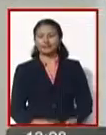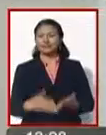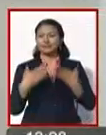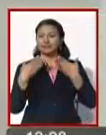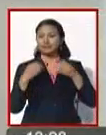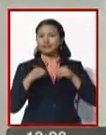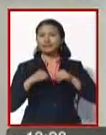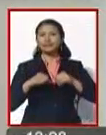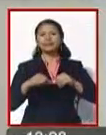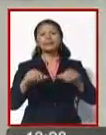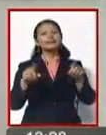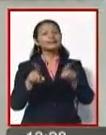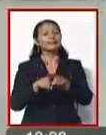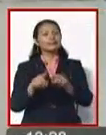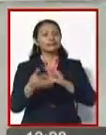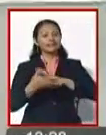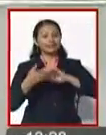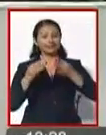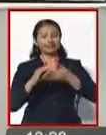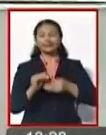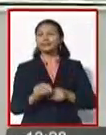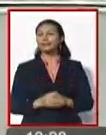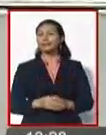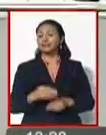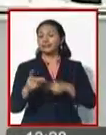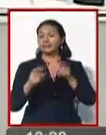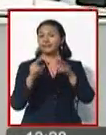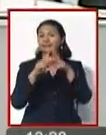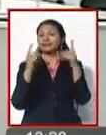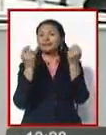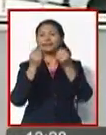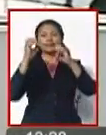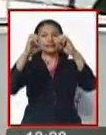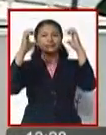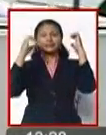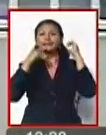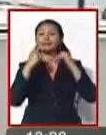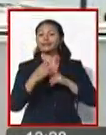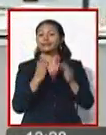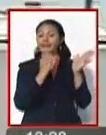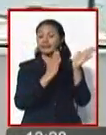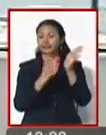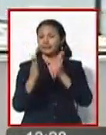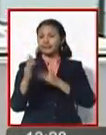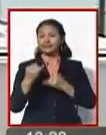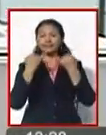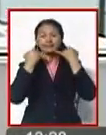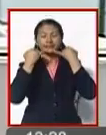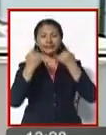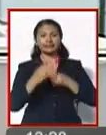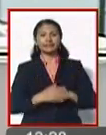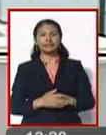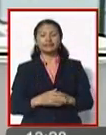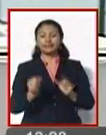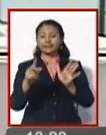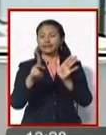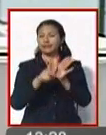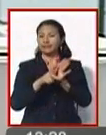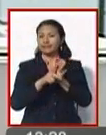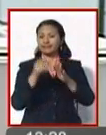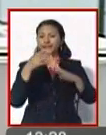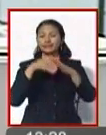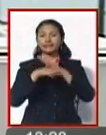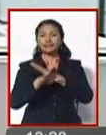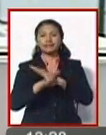Muchas gracias por acompañarnos. Le contamos que desde la Dirección Departamental de Educación se está elaborando un informe sobre la prohibición